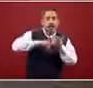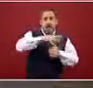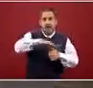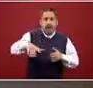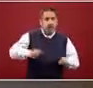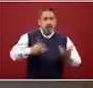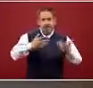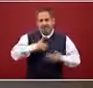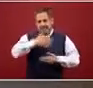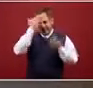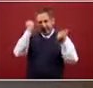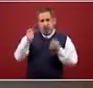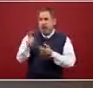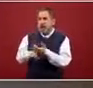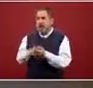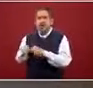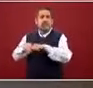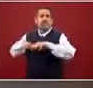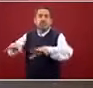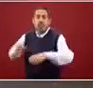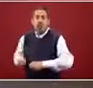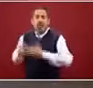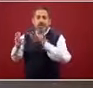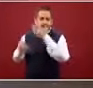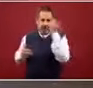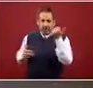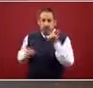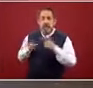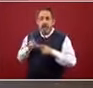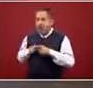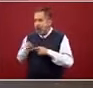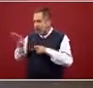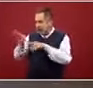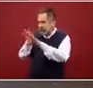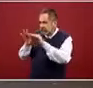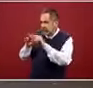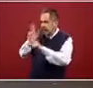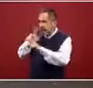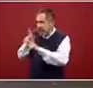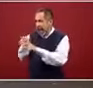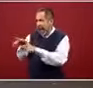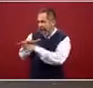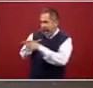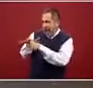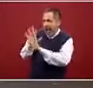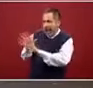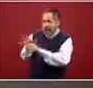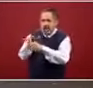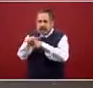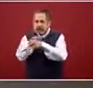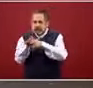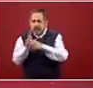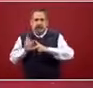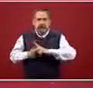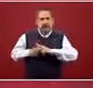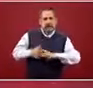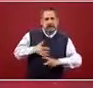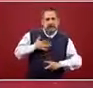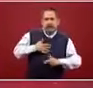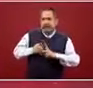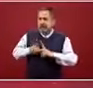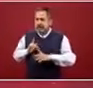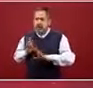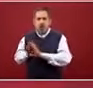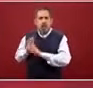puede hacer es tener muestreos. Y los muestreos, así como ocurre en las encuestas, son precisamente las detecciones de